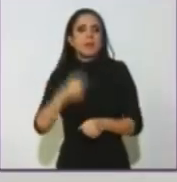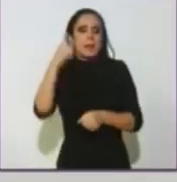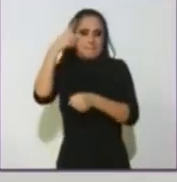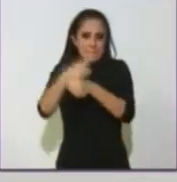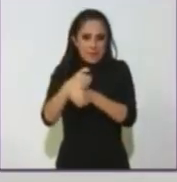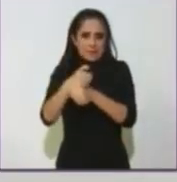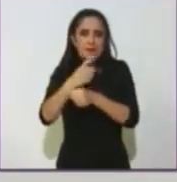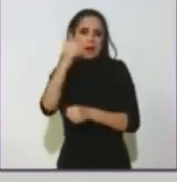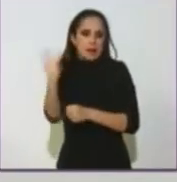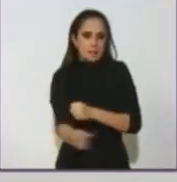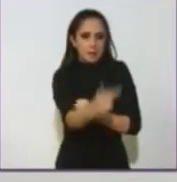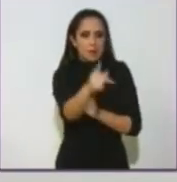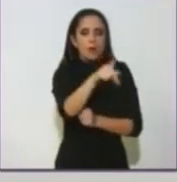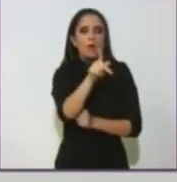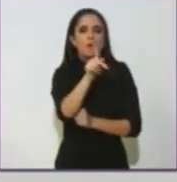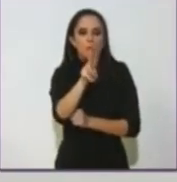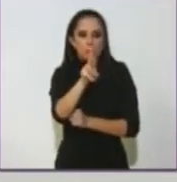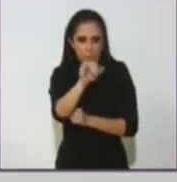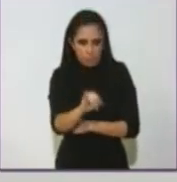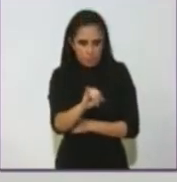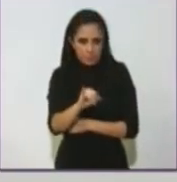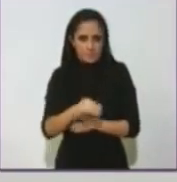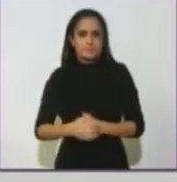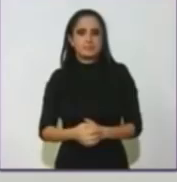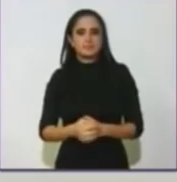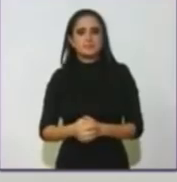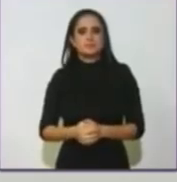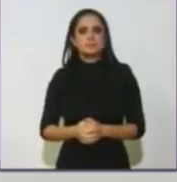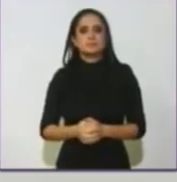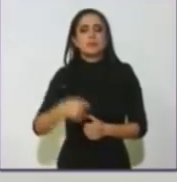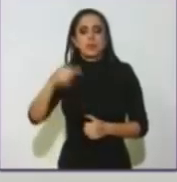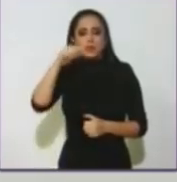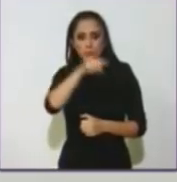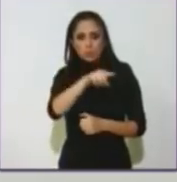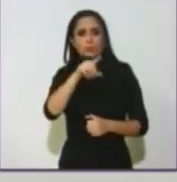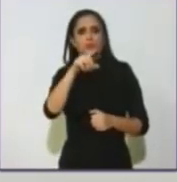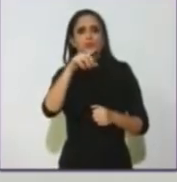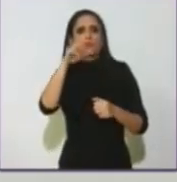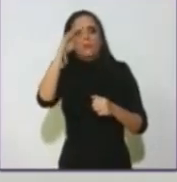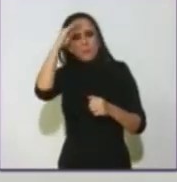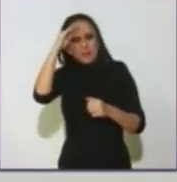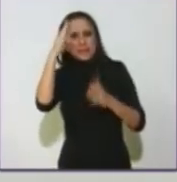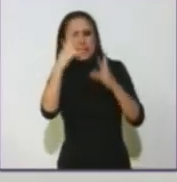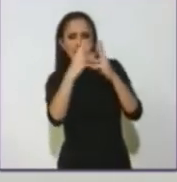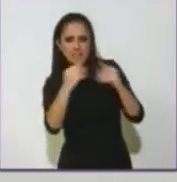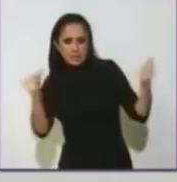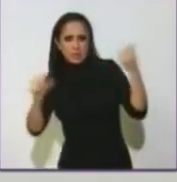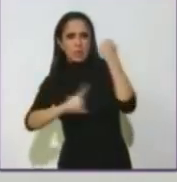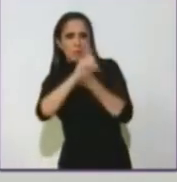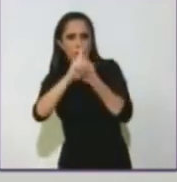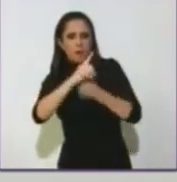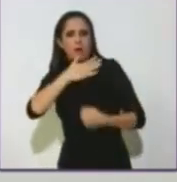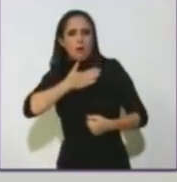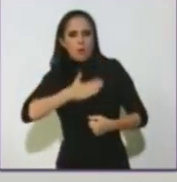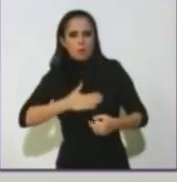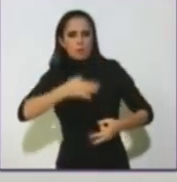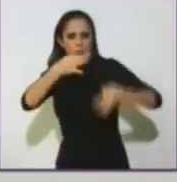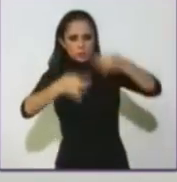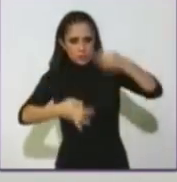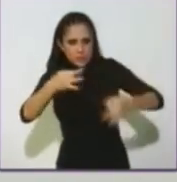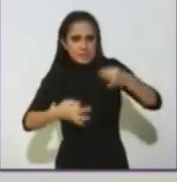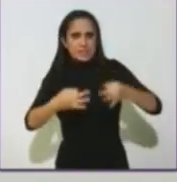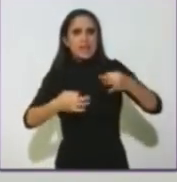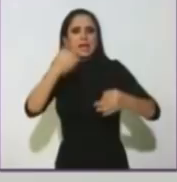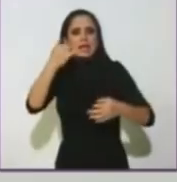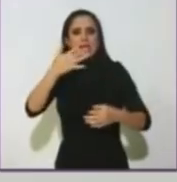la pregunta y purificación y no resolvimos o presuntamente resolvimos el problema de la justicia y la depuración de la